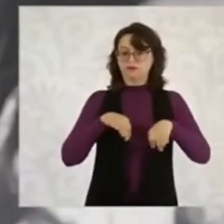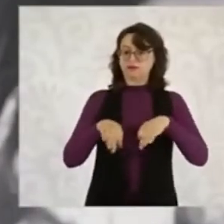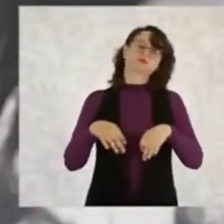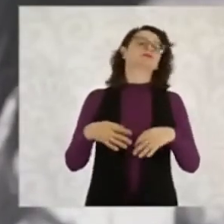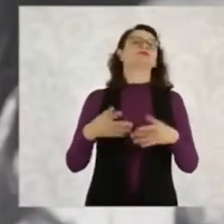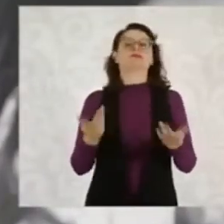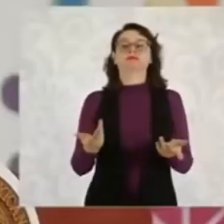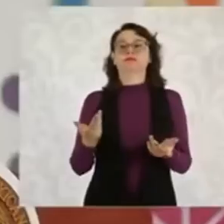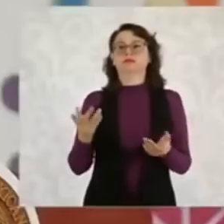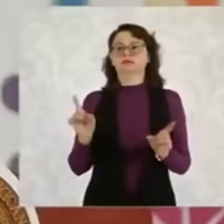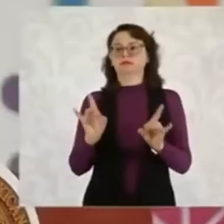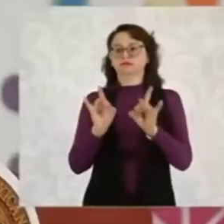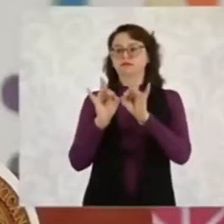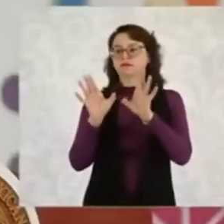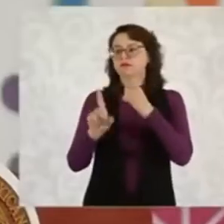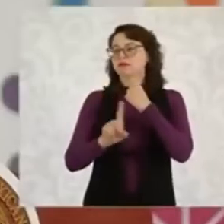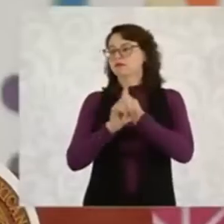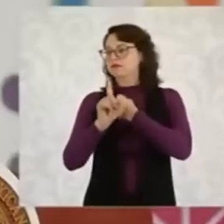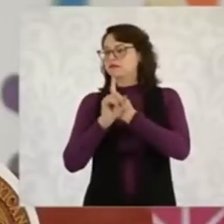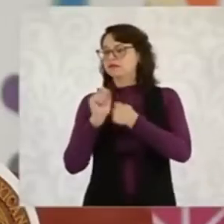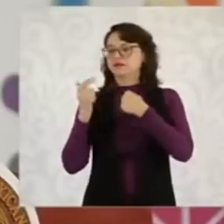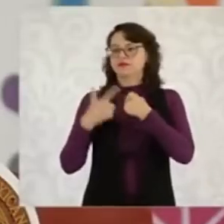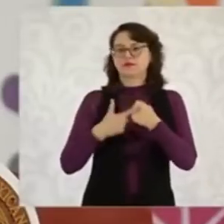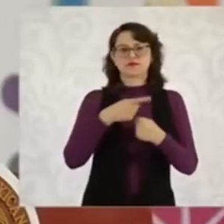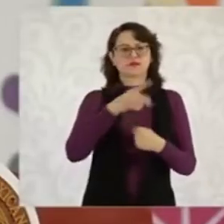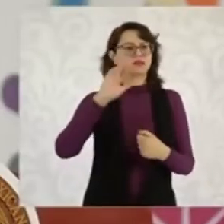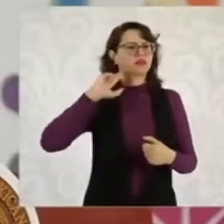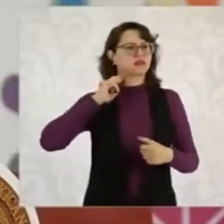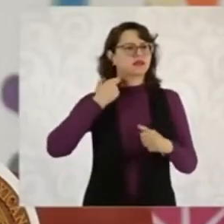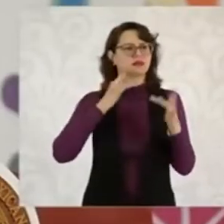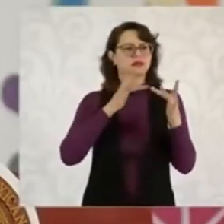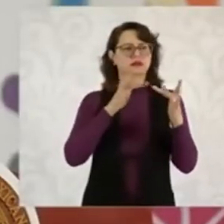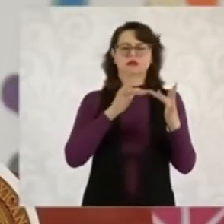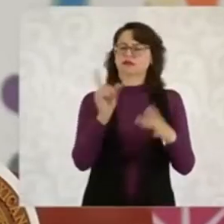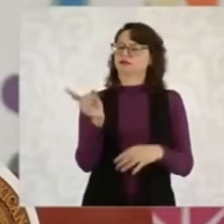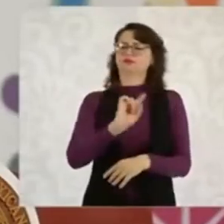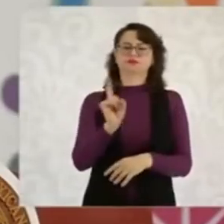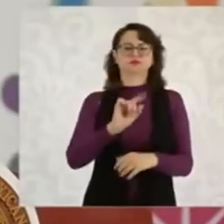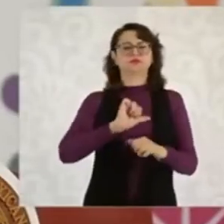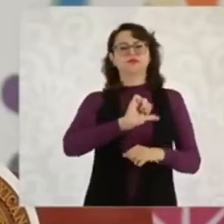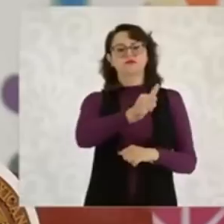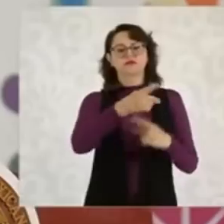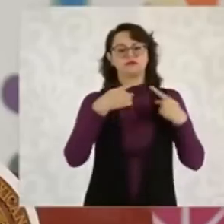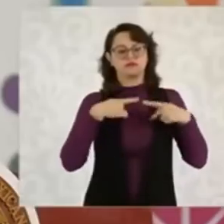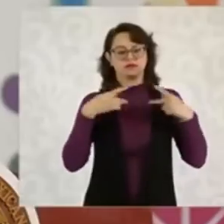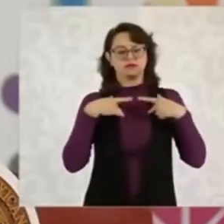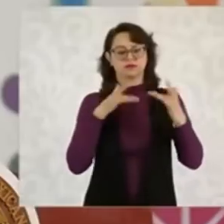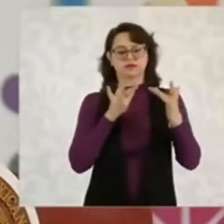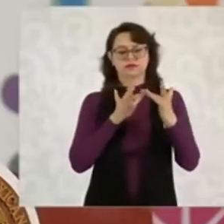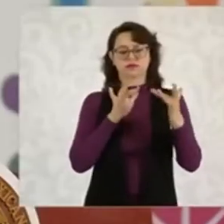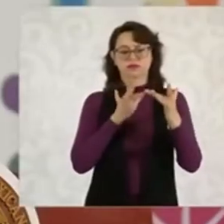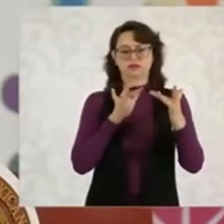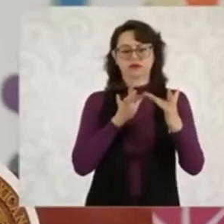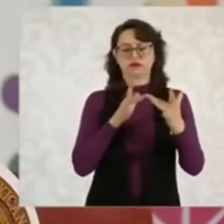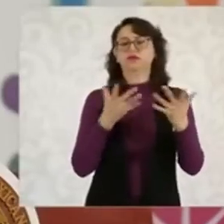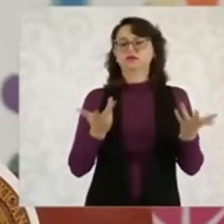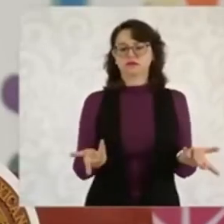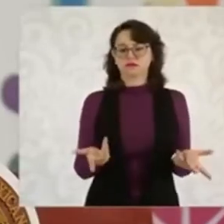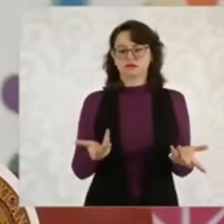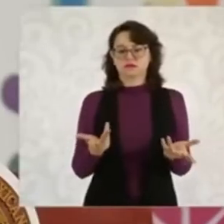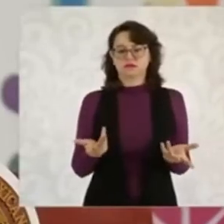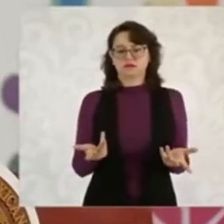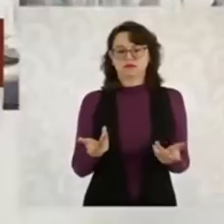personas, en este caso, pues inscritas en la propia plataforma. Nadie puede ser desconectado por un robot sin derecho a